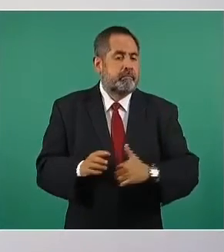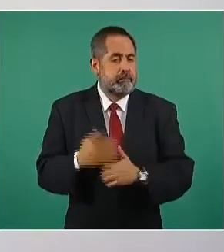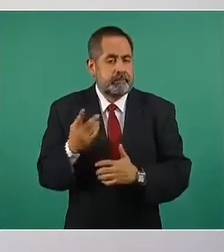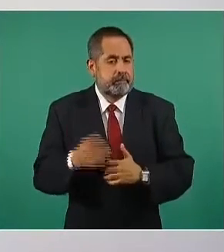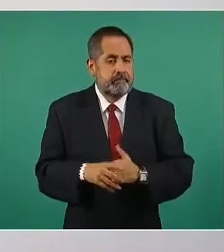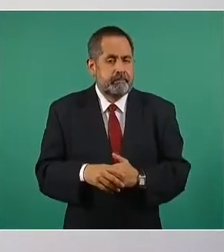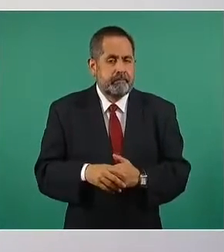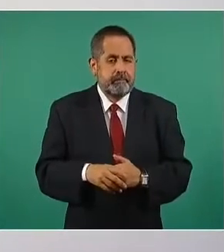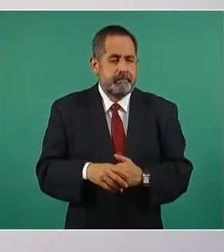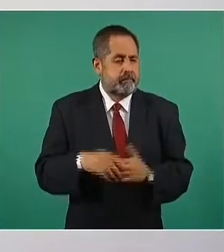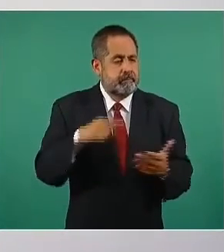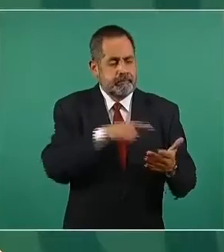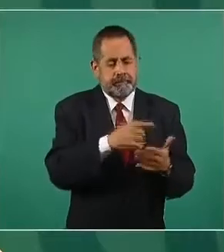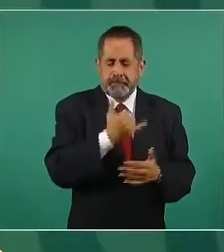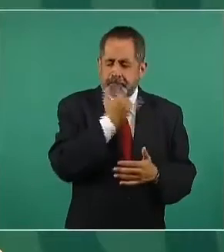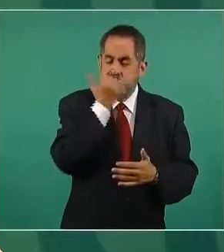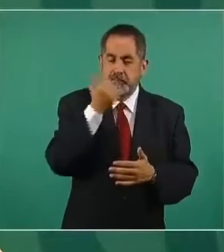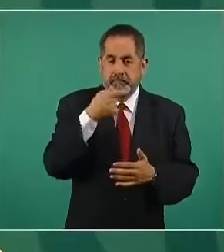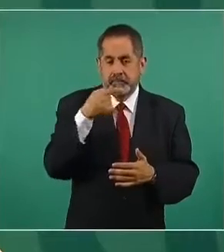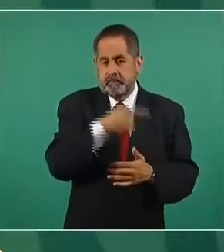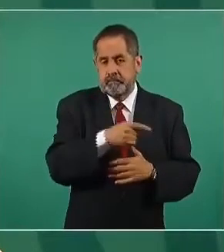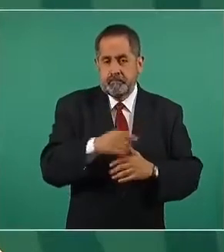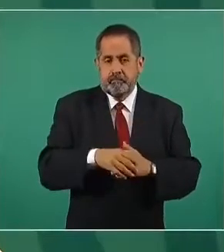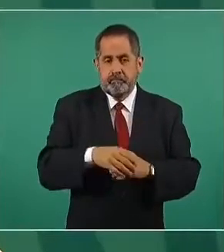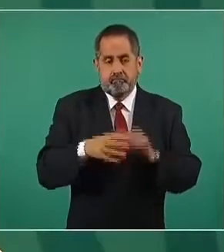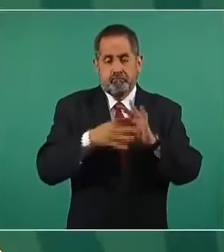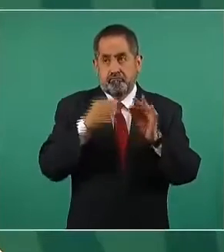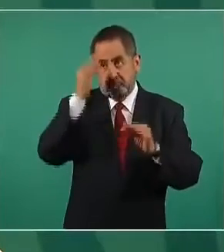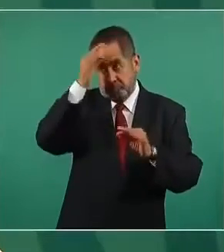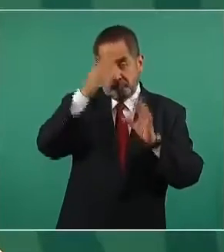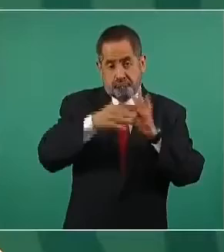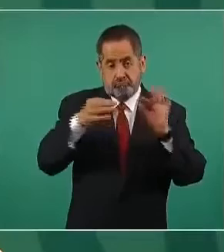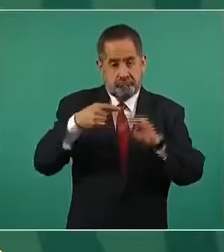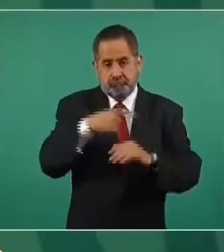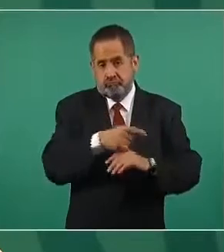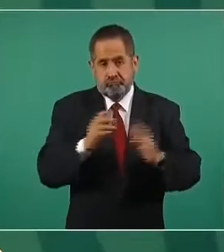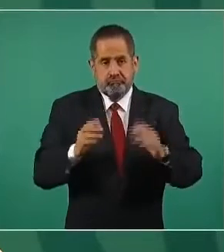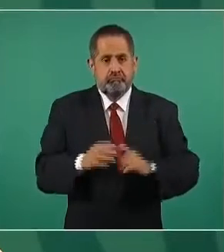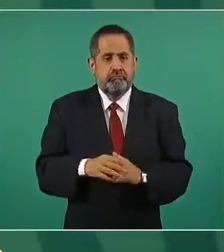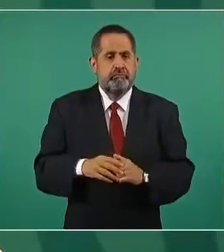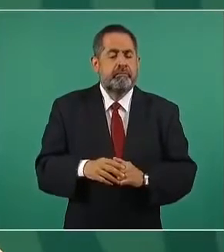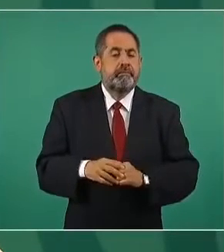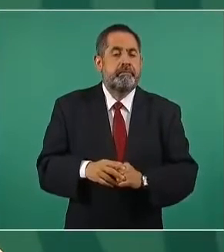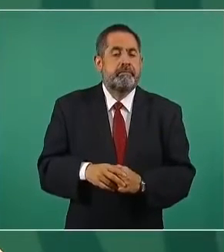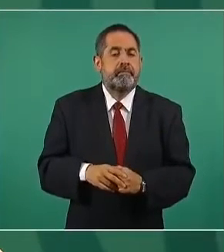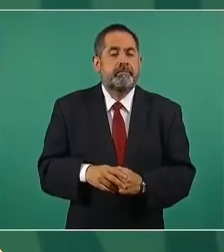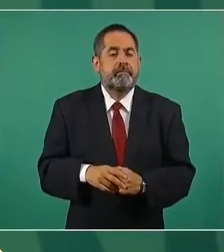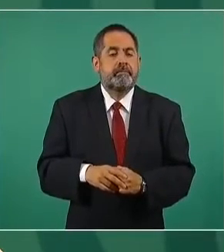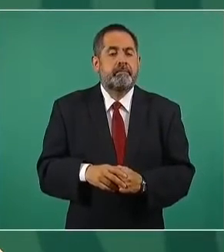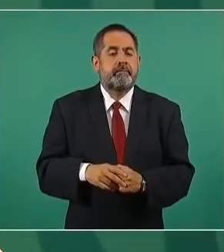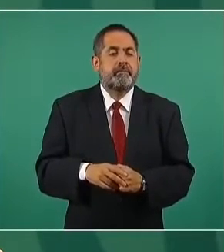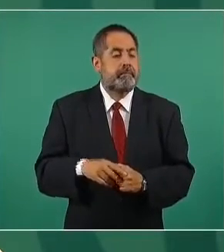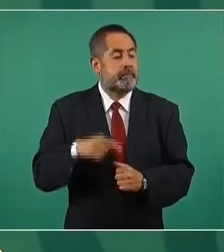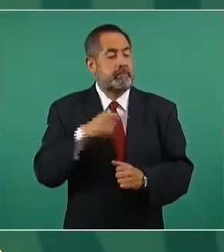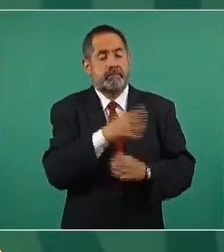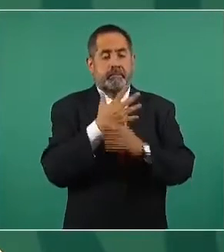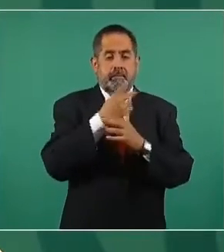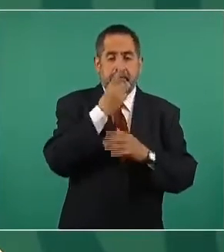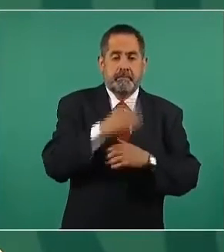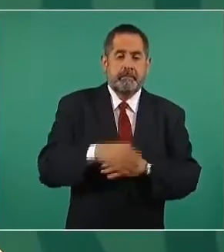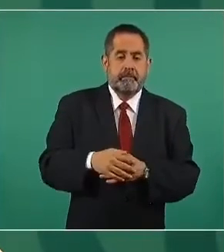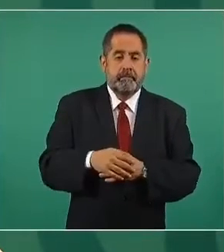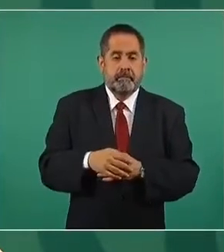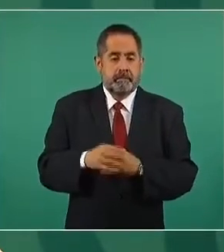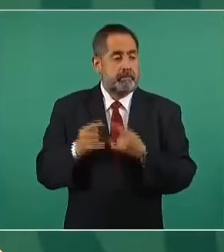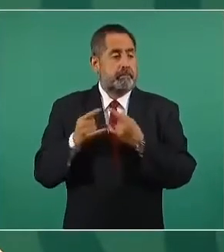porque en eso se equivocó el gran filósofo alemán, diciendo de que la historia no